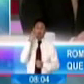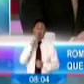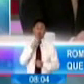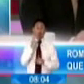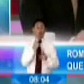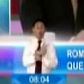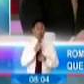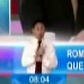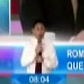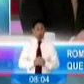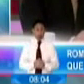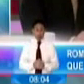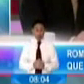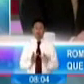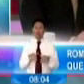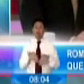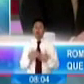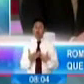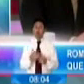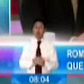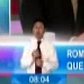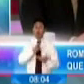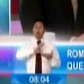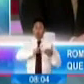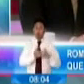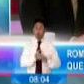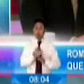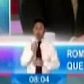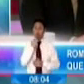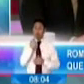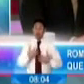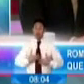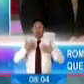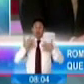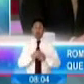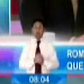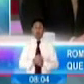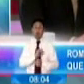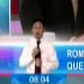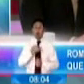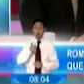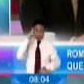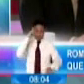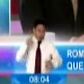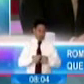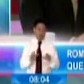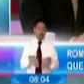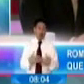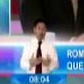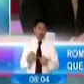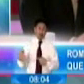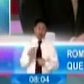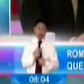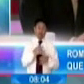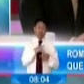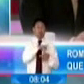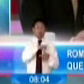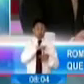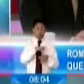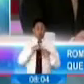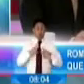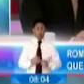cuidado en cuál es la forma que escoge una comunidad para manifestarse o para manifestar su descontento, porque hoy eso implica riesgos de